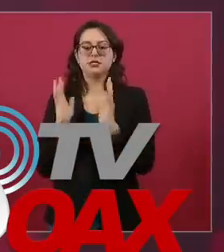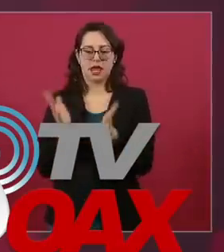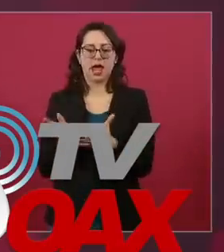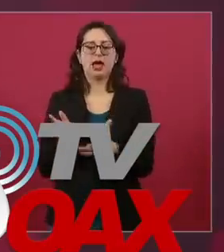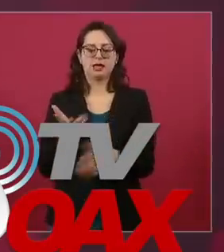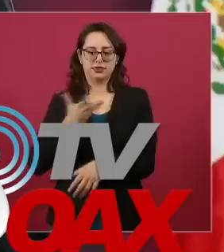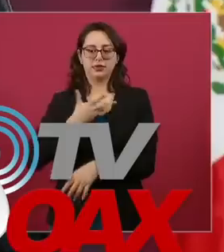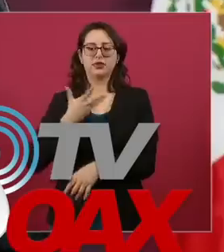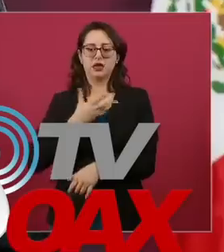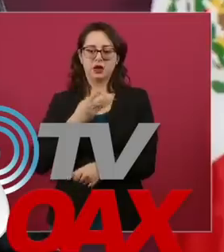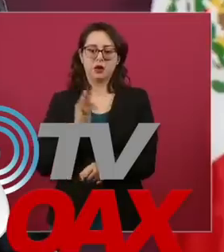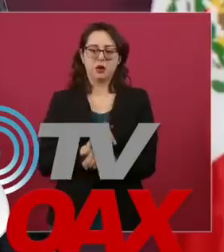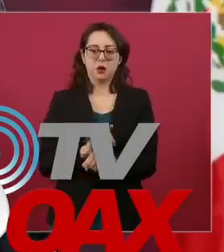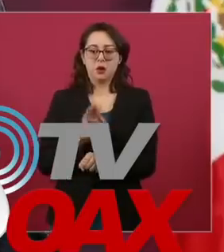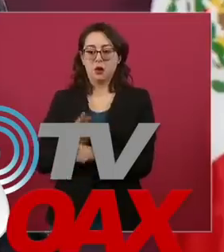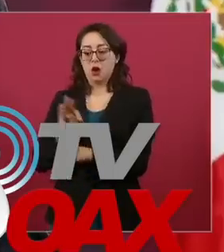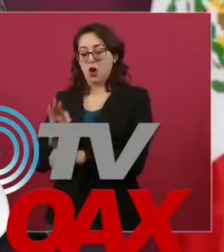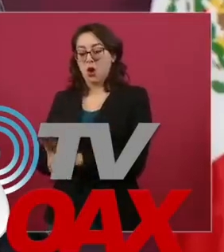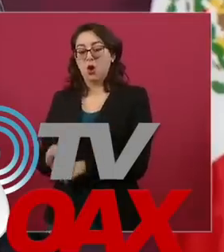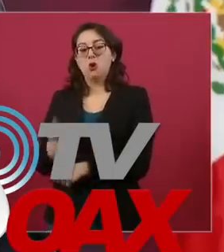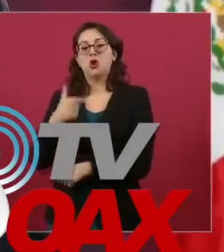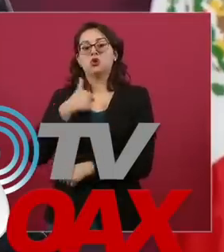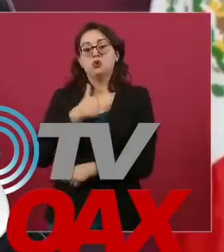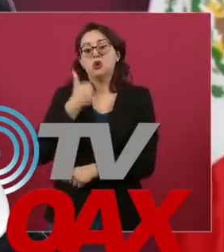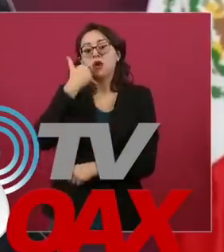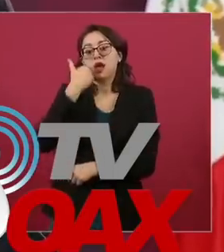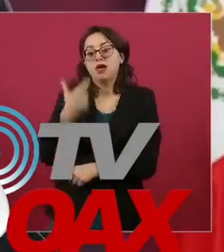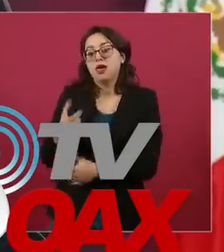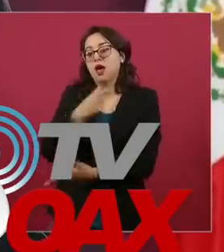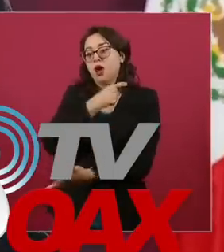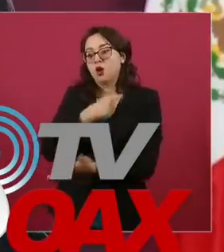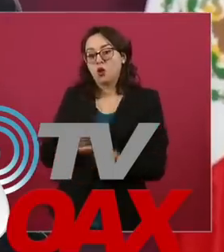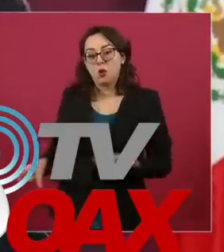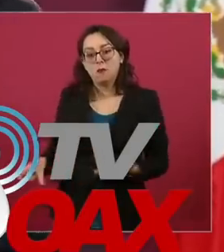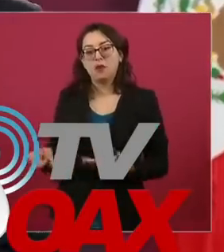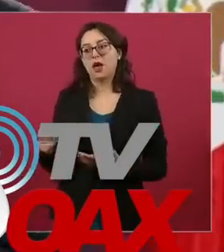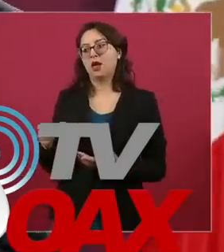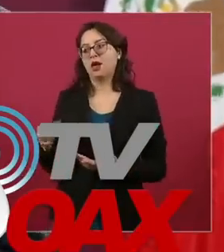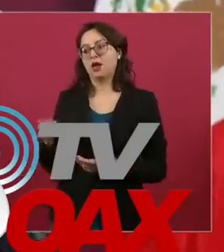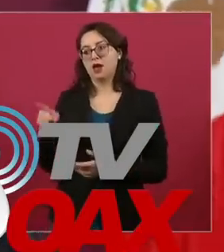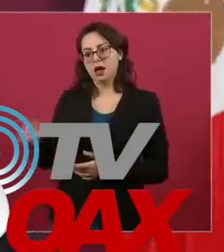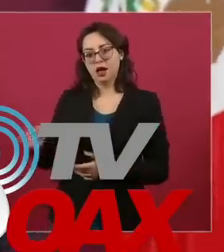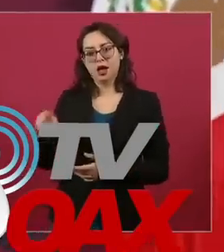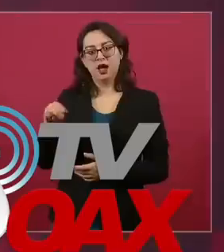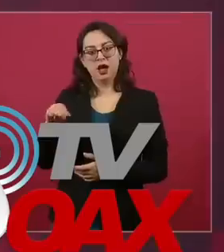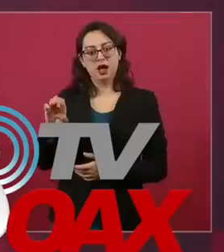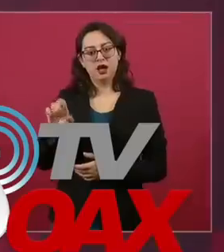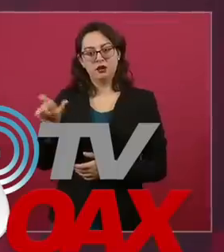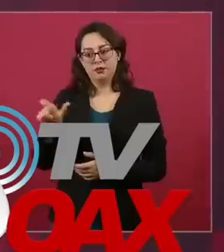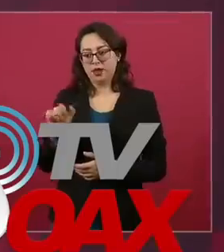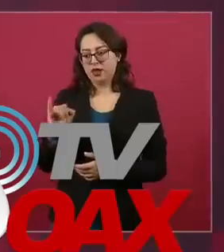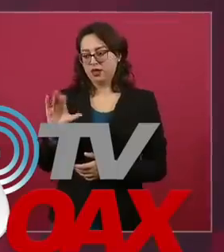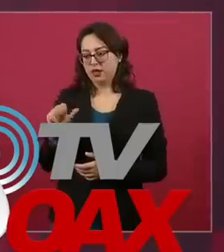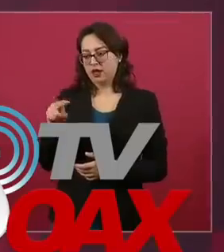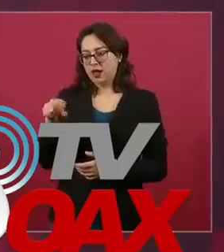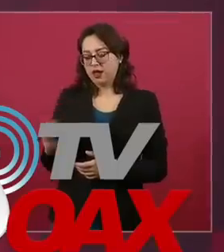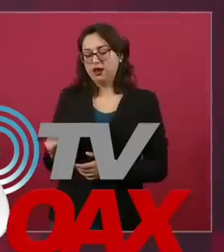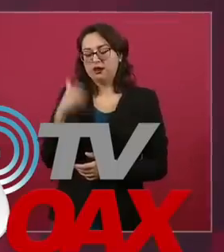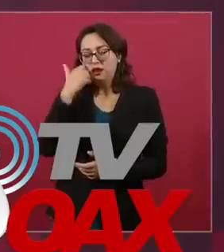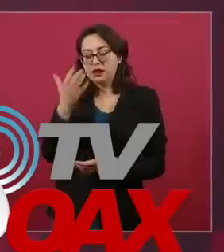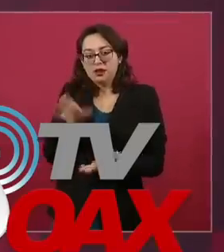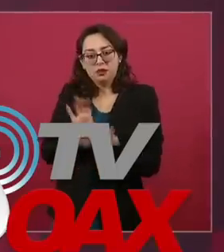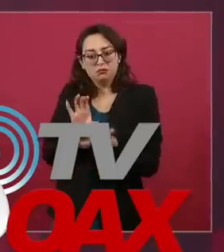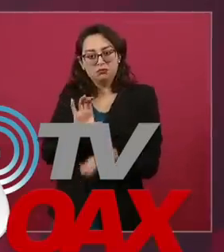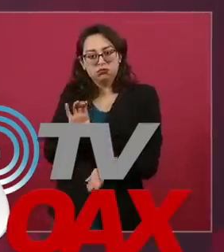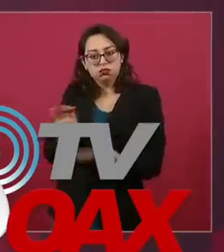de Mexicana, y digo era porque ya lo veo muy difícil. Acaba de decidir un juez que